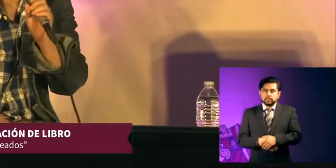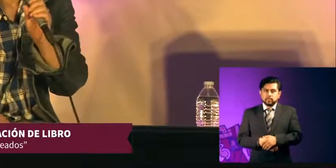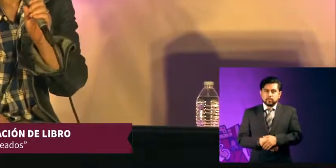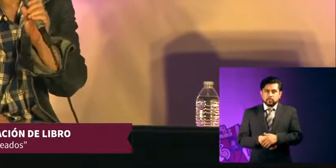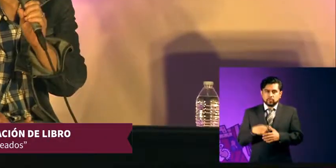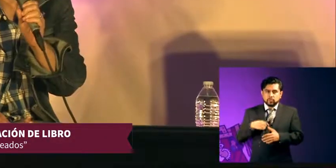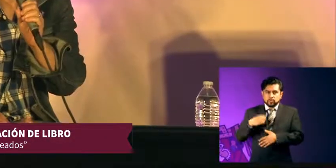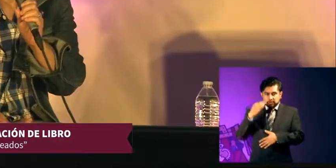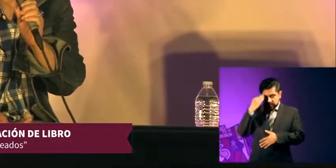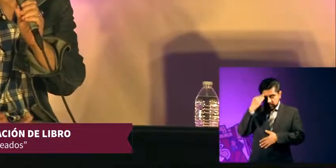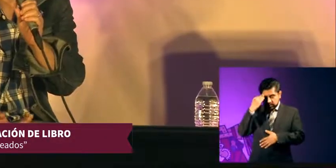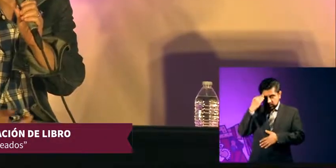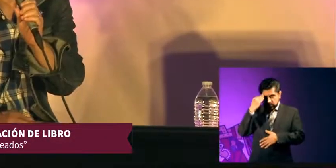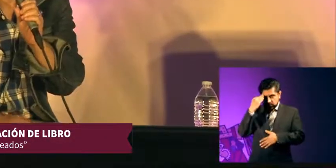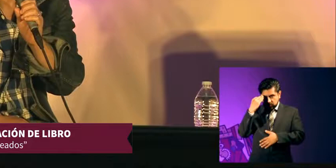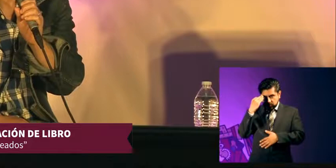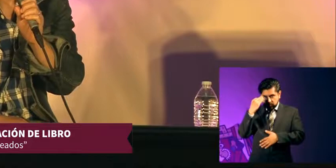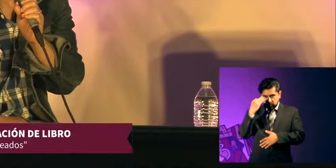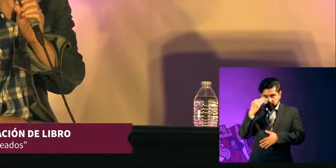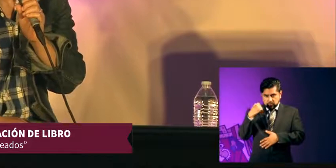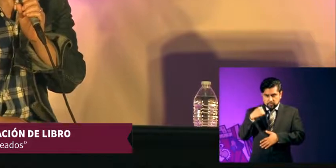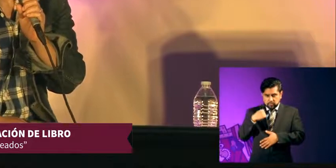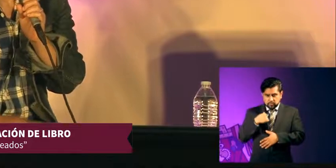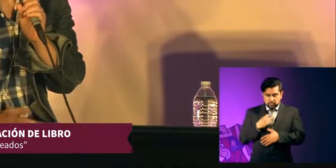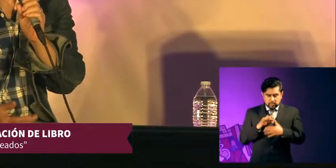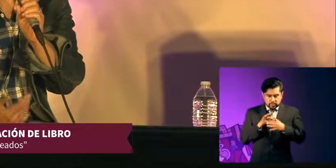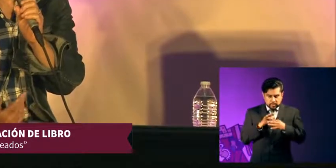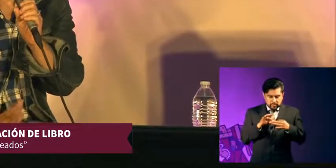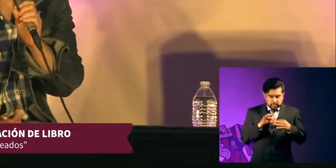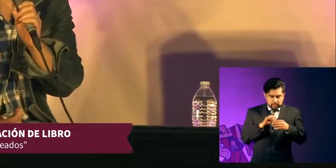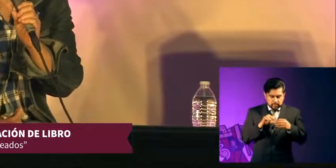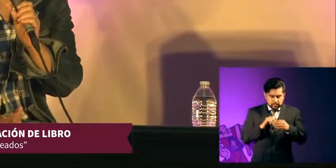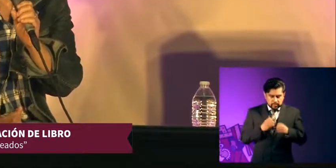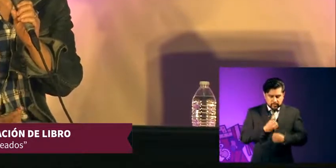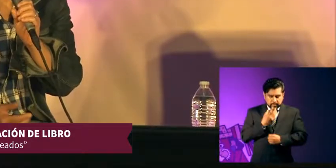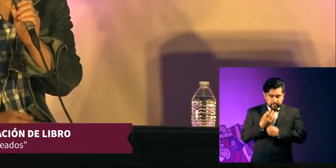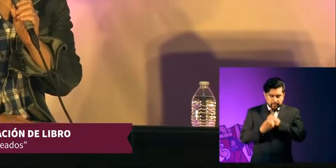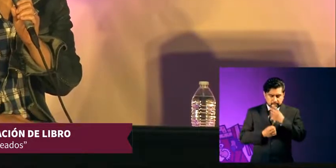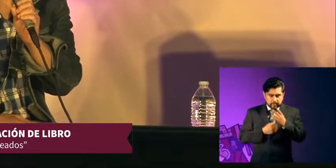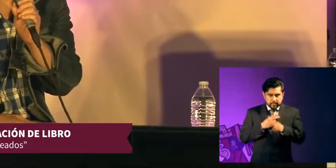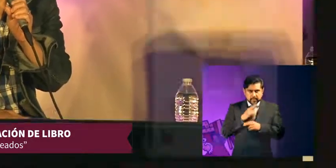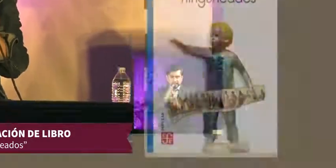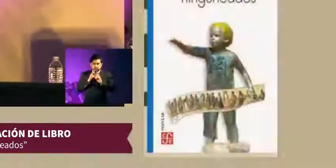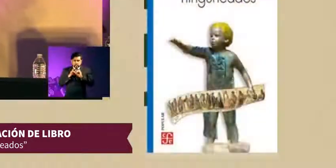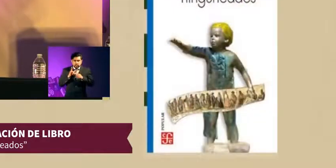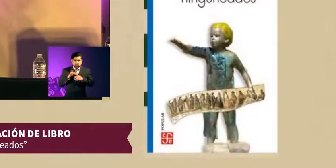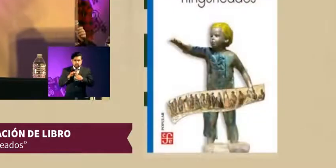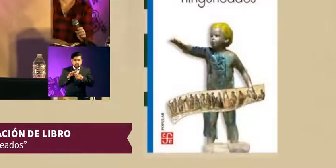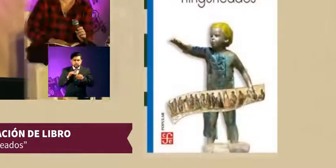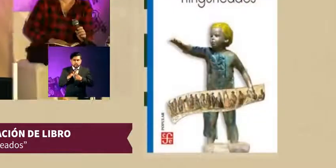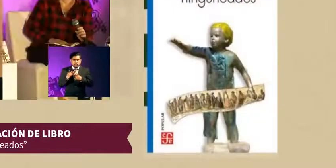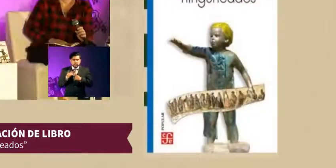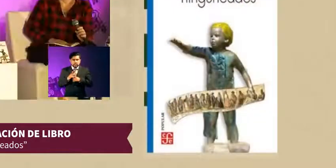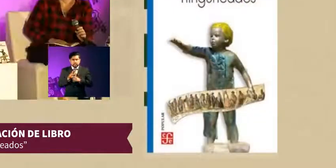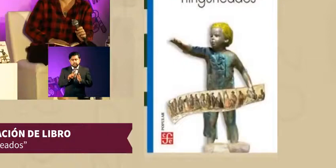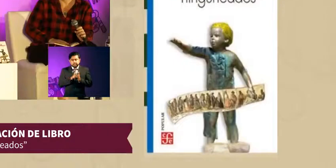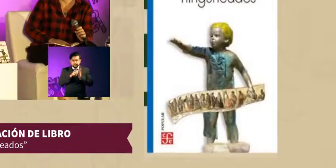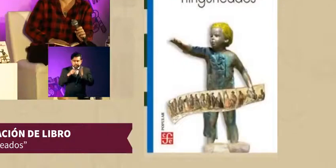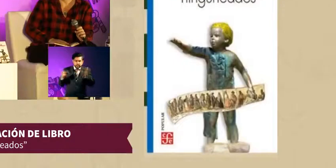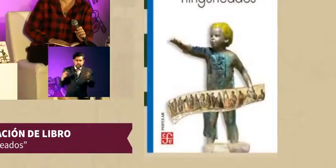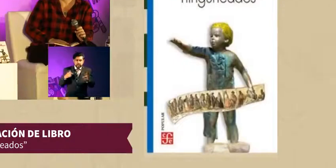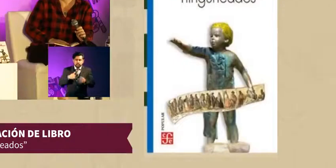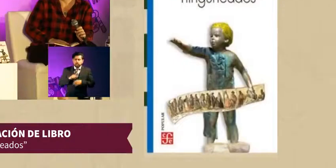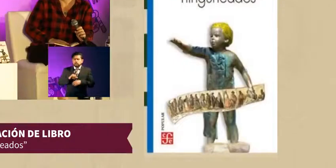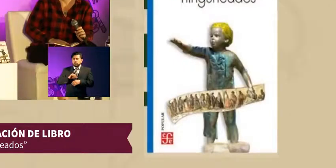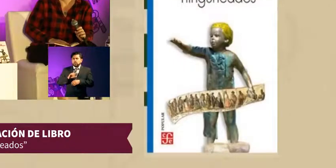el tiempo que me dediqué a ser crónica periodística yo siempre sabía cuando él la ley leía a otros